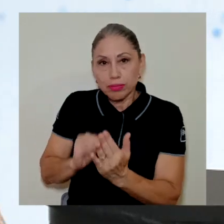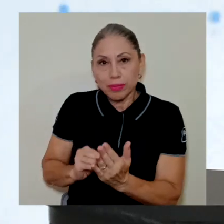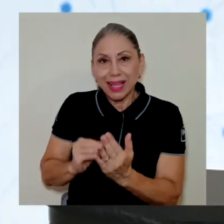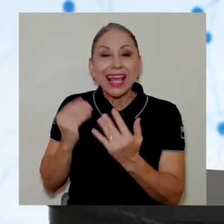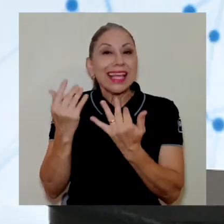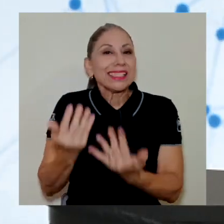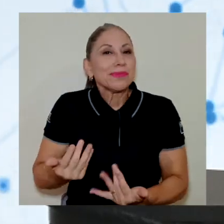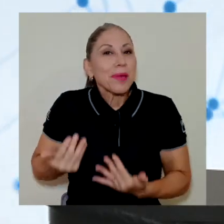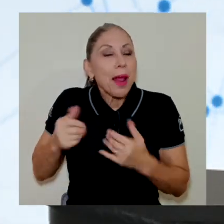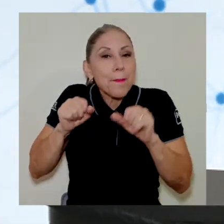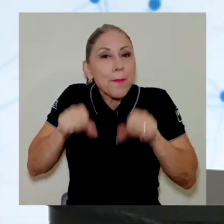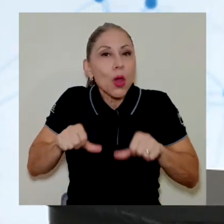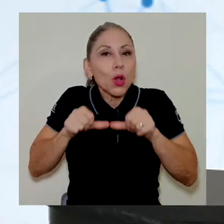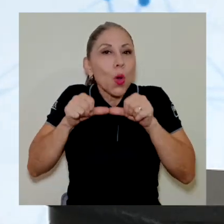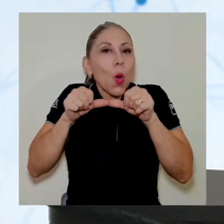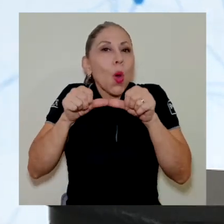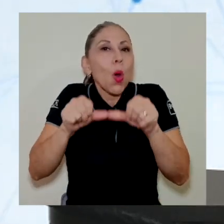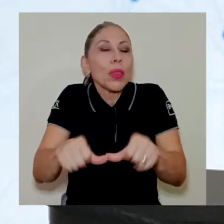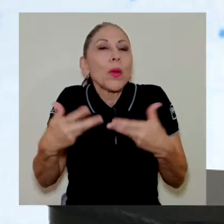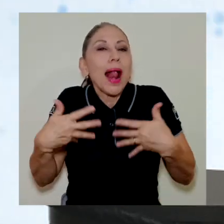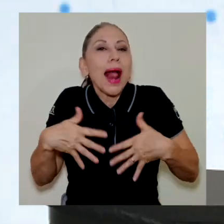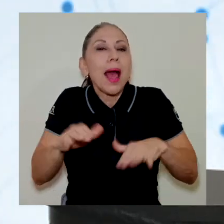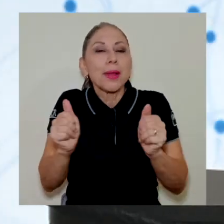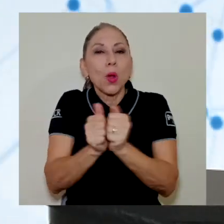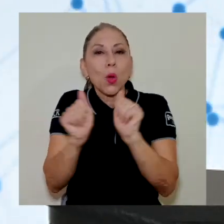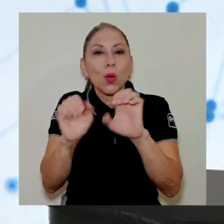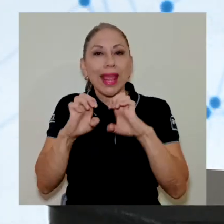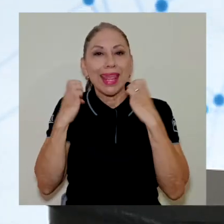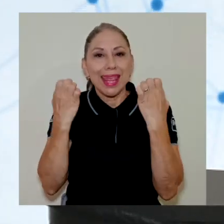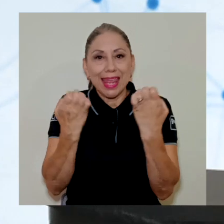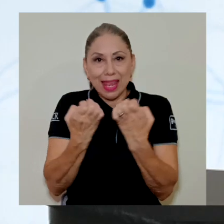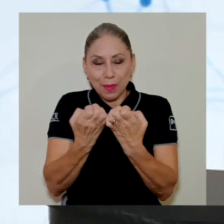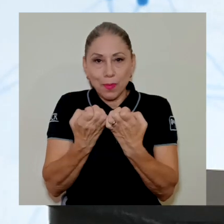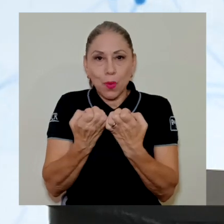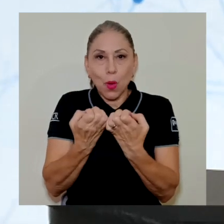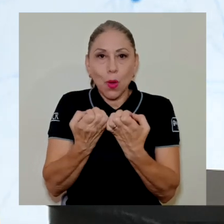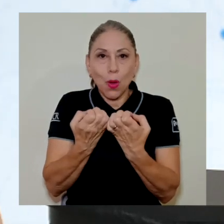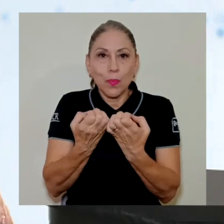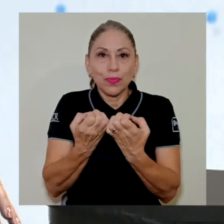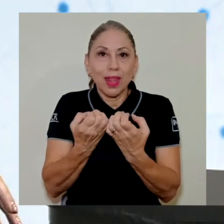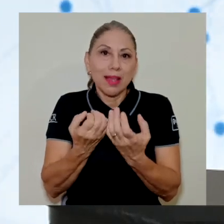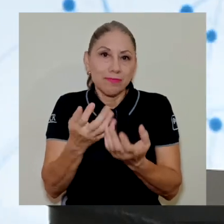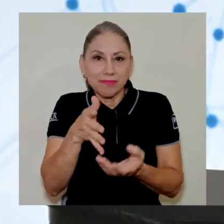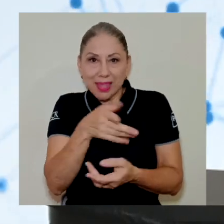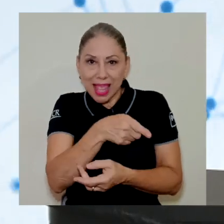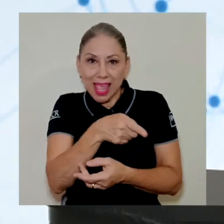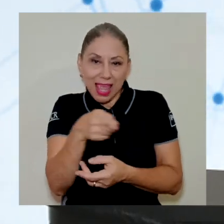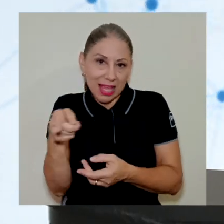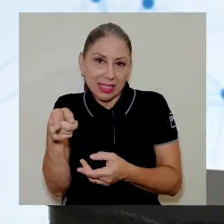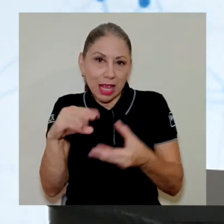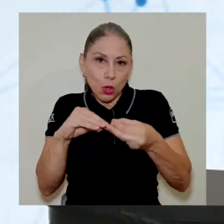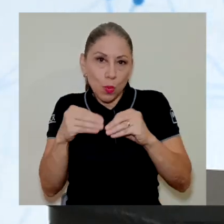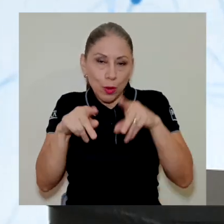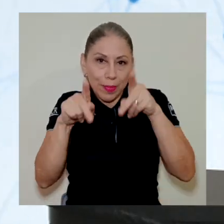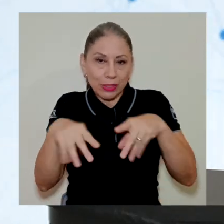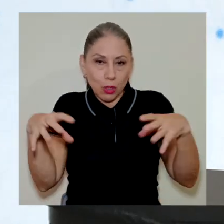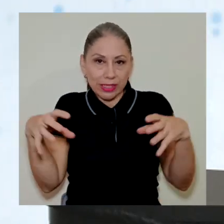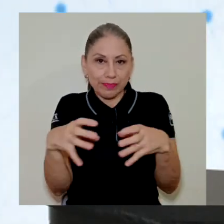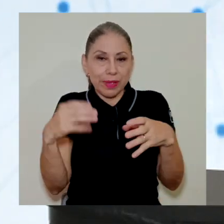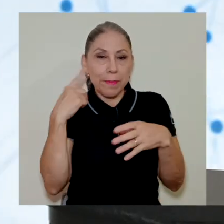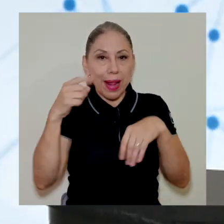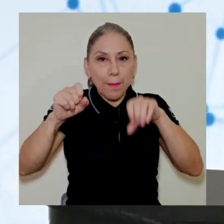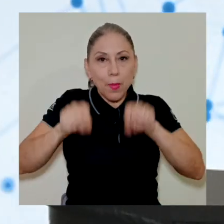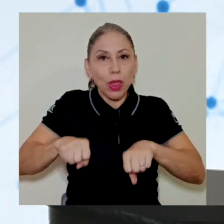bueno, esperamos poder continuar mínimamente con un equipo, ¿verdad?, de esta cantidad, digamos, de personas, para